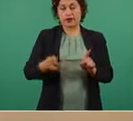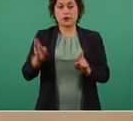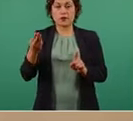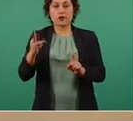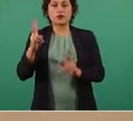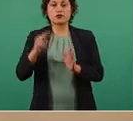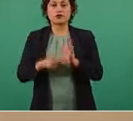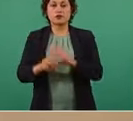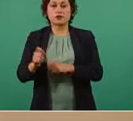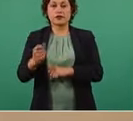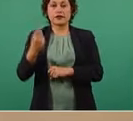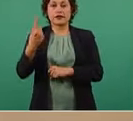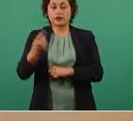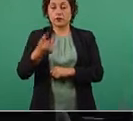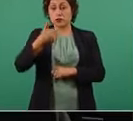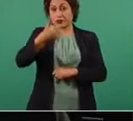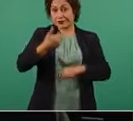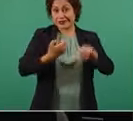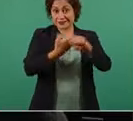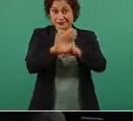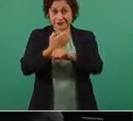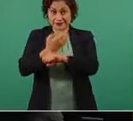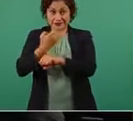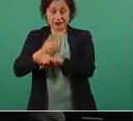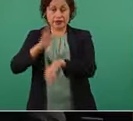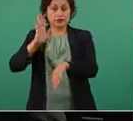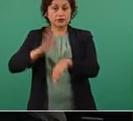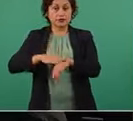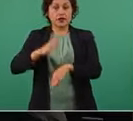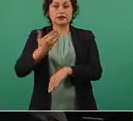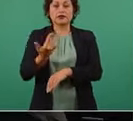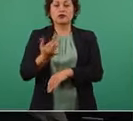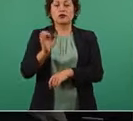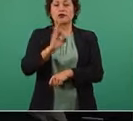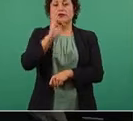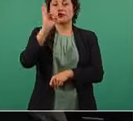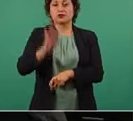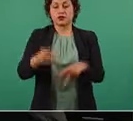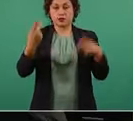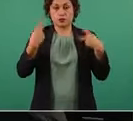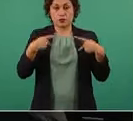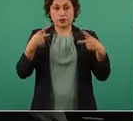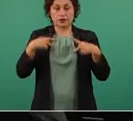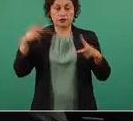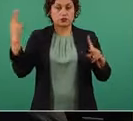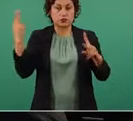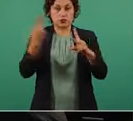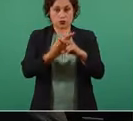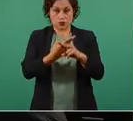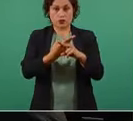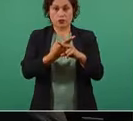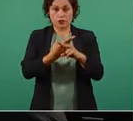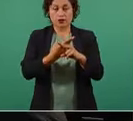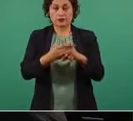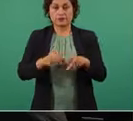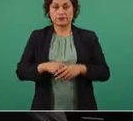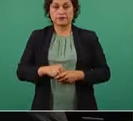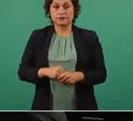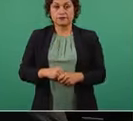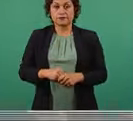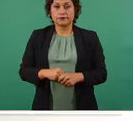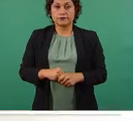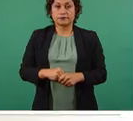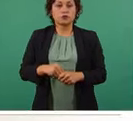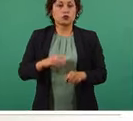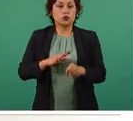2021, seis entidades concentran el 50% de las víctimas de homicidio doloso en el país.